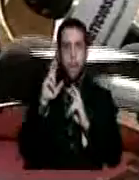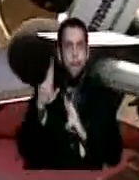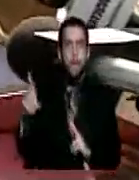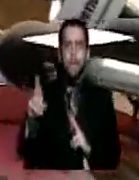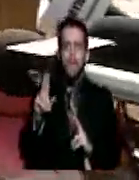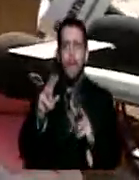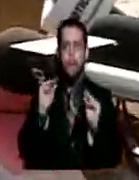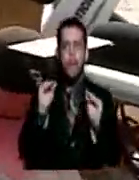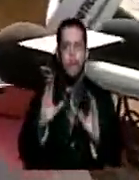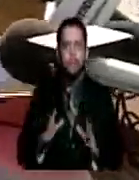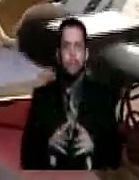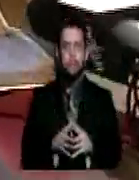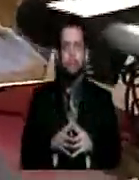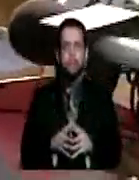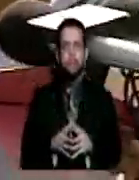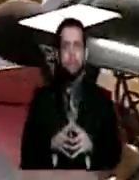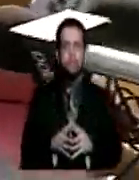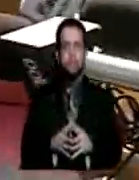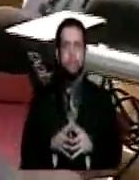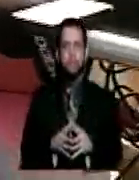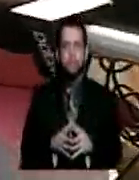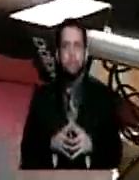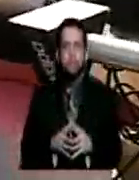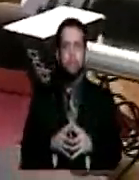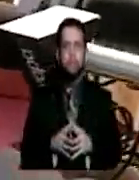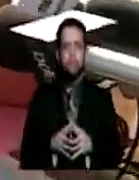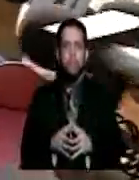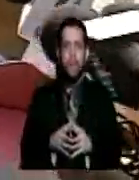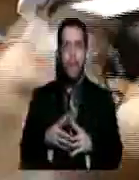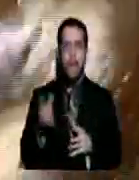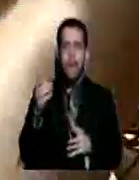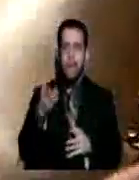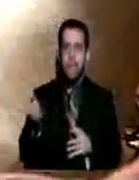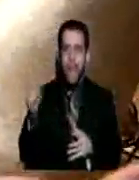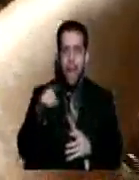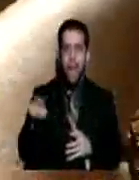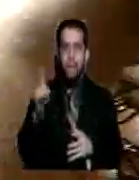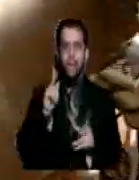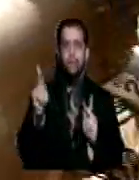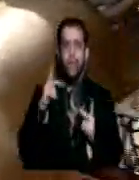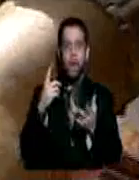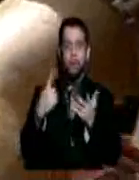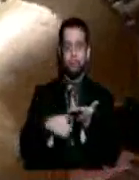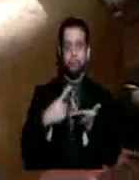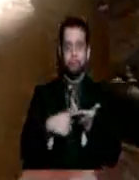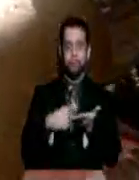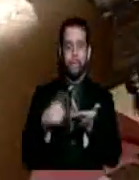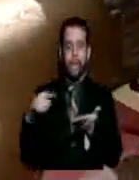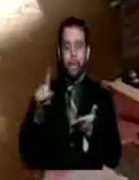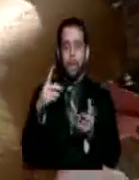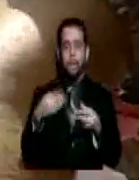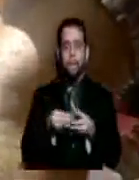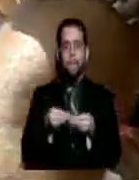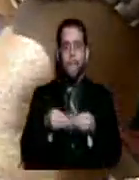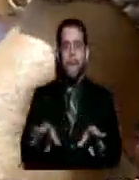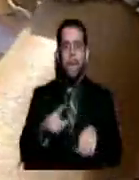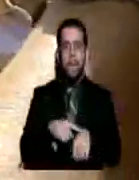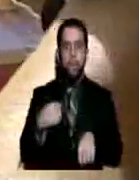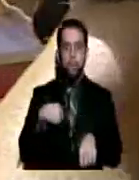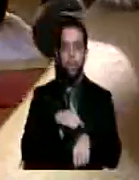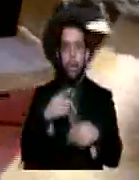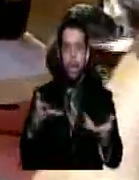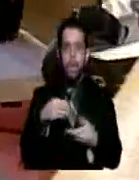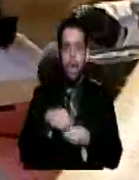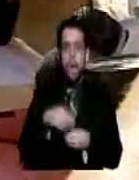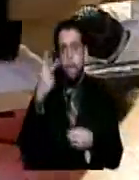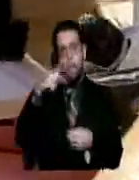levanten, que nos están comiendo los dulces, están dándole tiempo. Y como estamos en Ponce, y somos de Ponce, y en